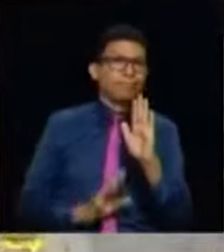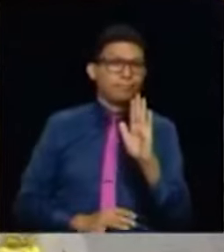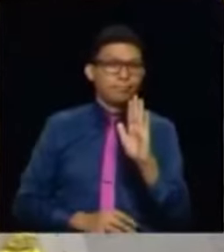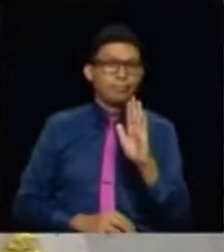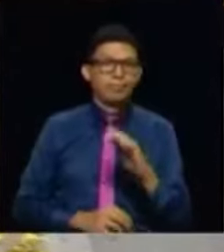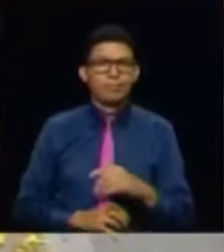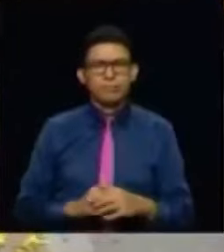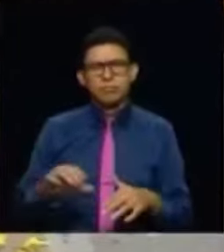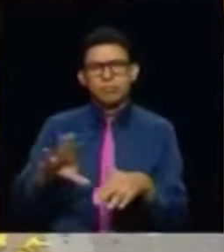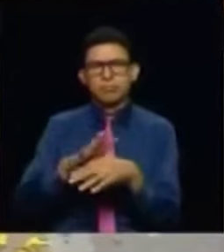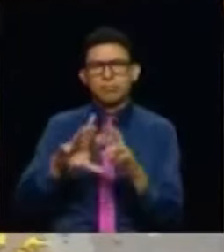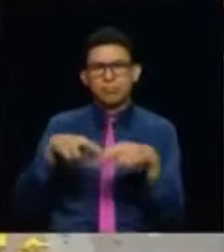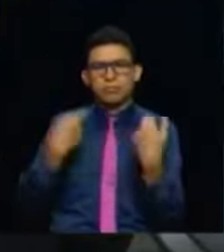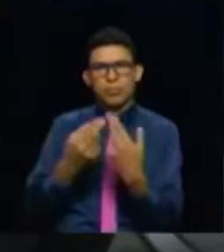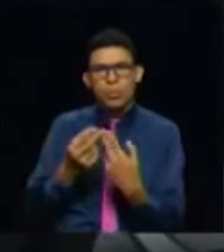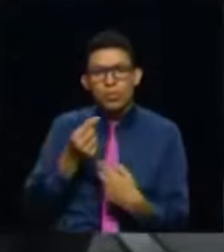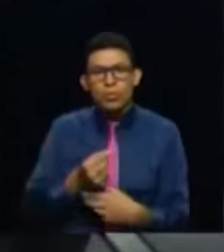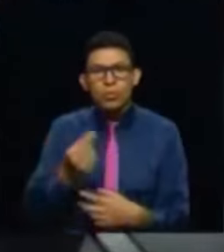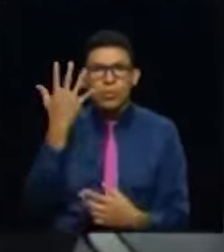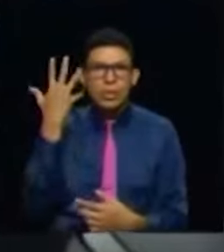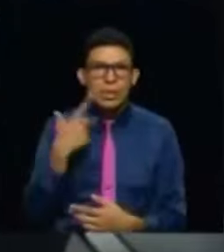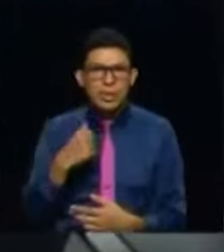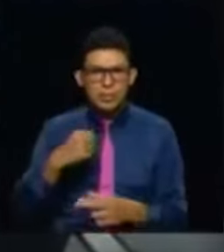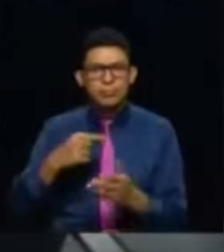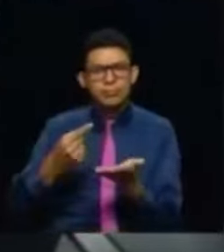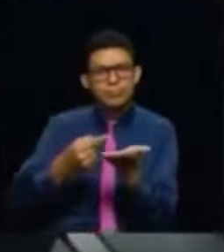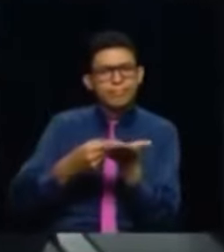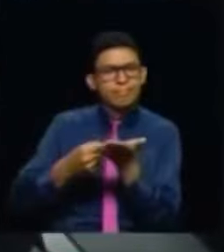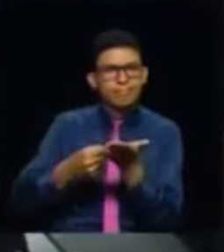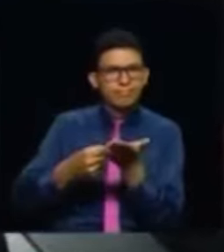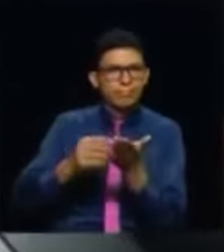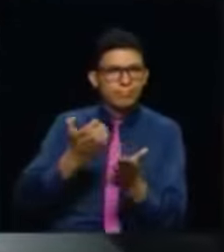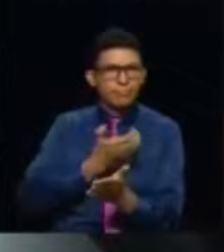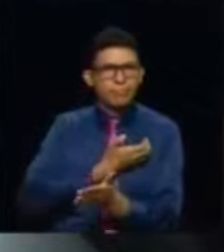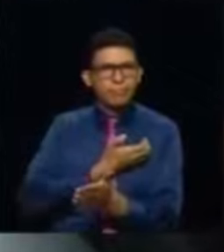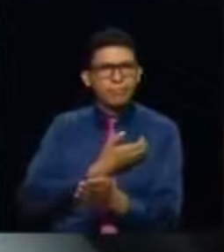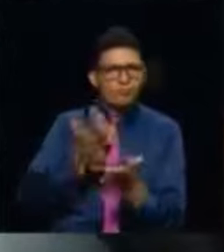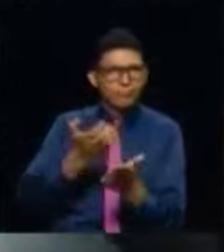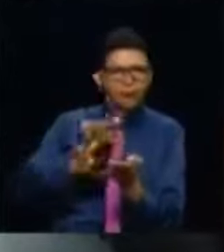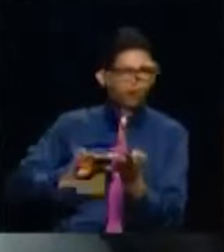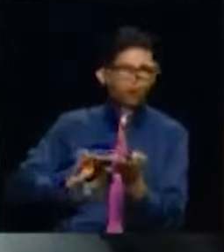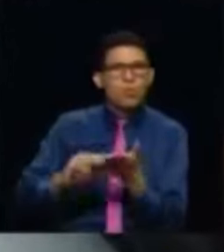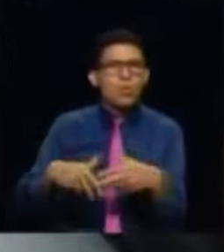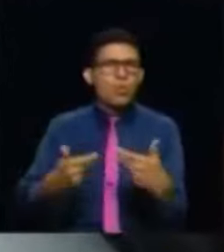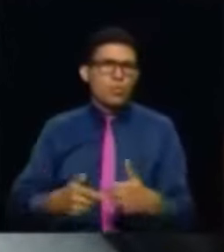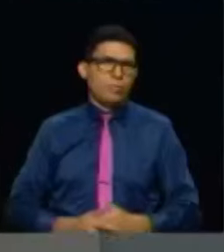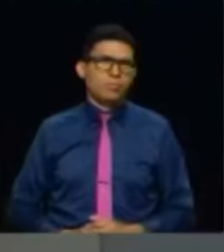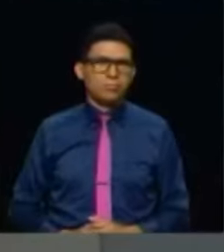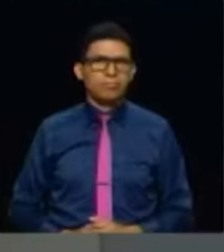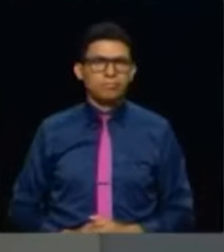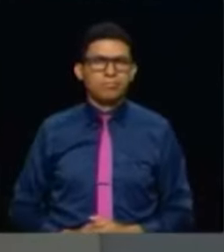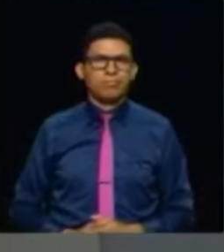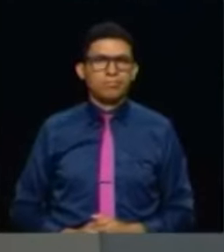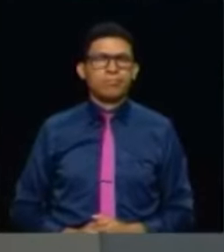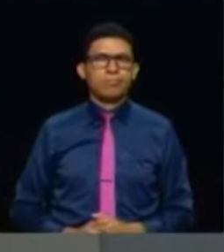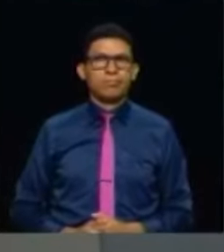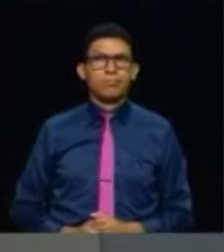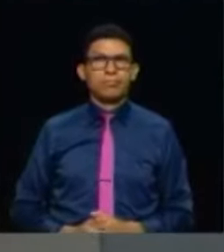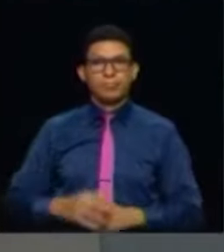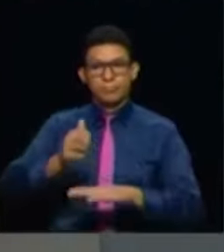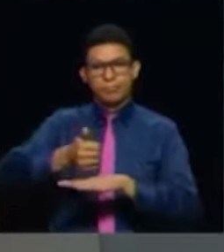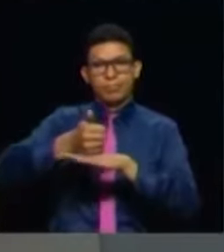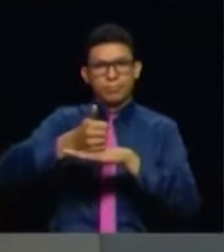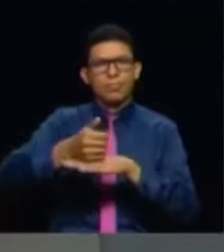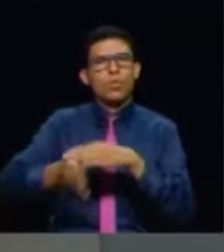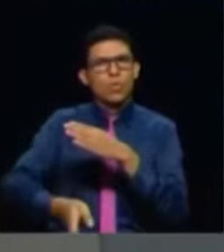taxistas se reunirán en los próximos días con la administración municipal para analizar salidas a la problemática. Las autoridades